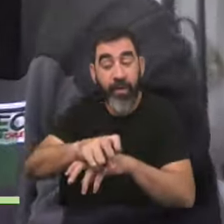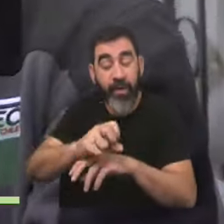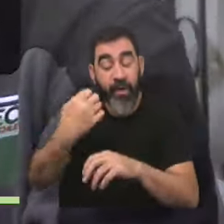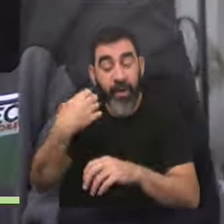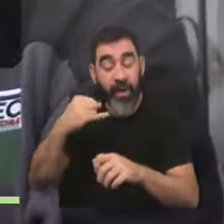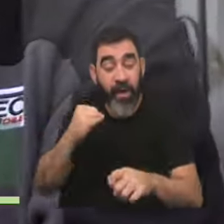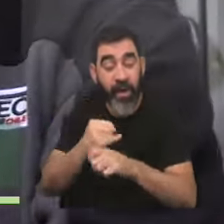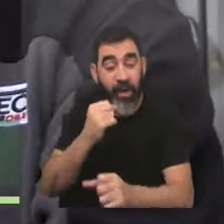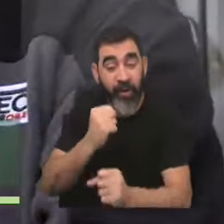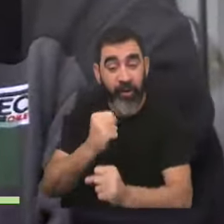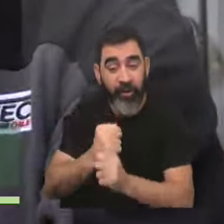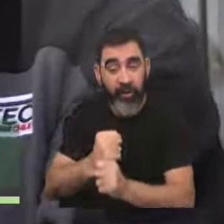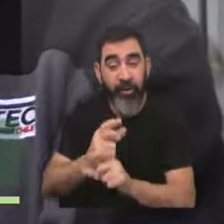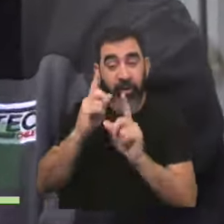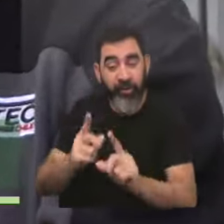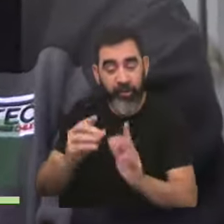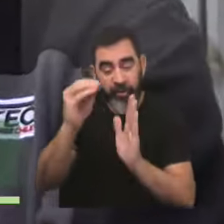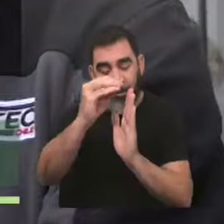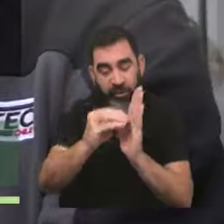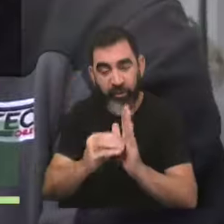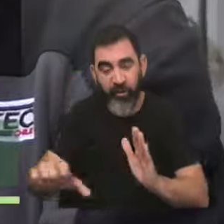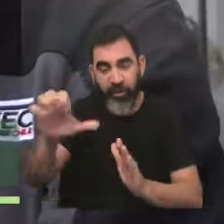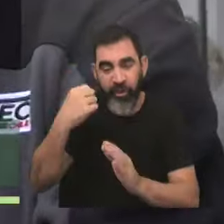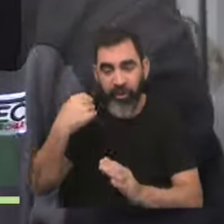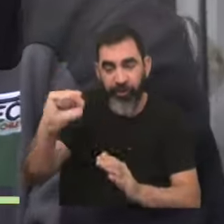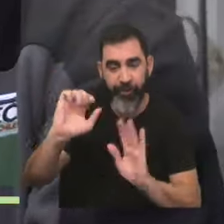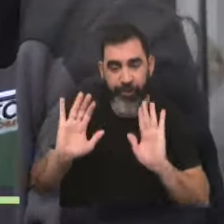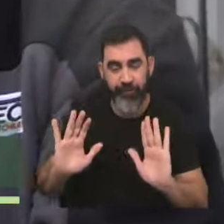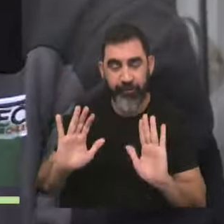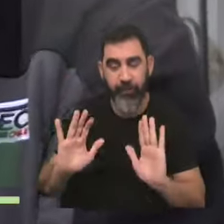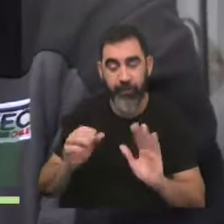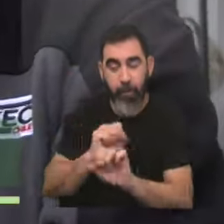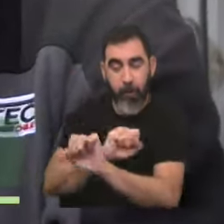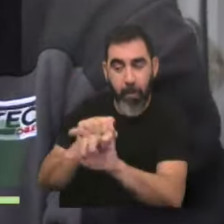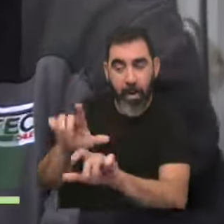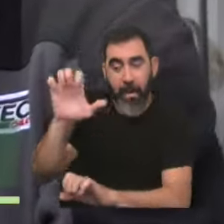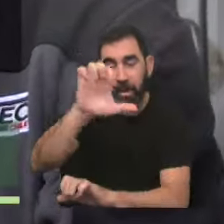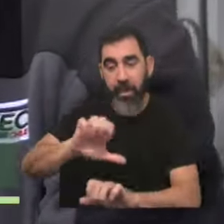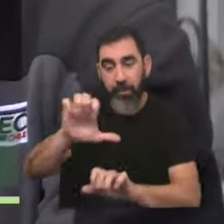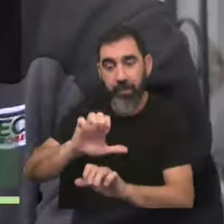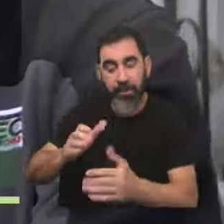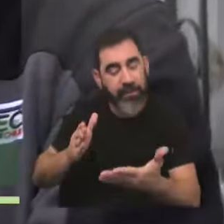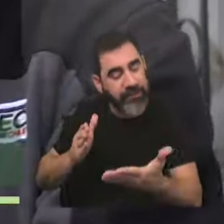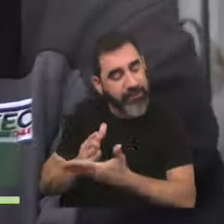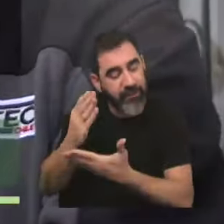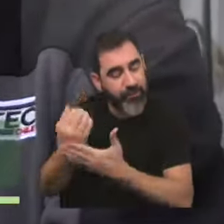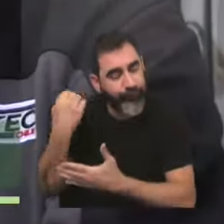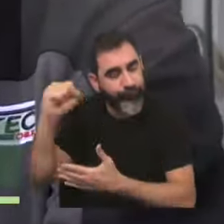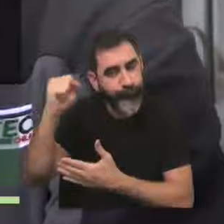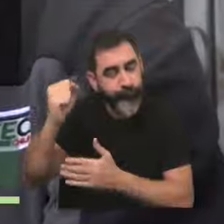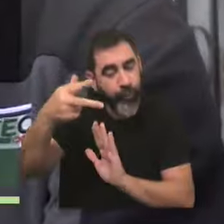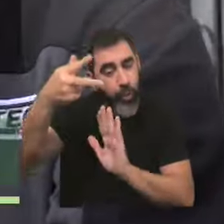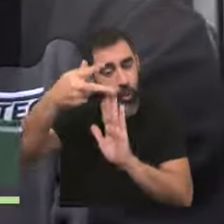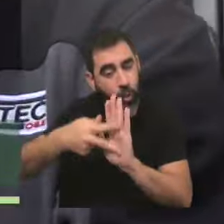siniestros laborales y también un registro de empresas infractoras donde aquellas malas empresas que permanentemente incumplen con las